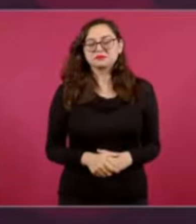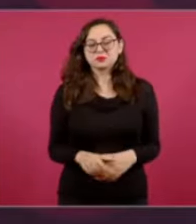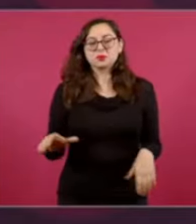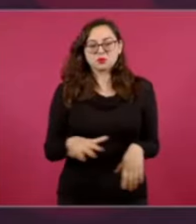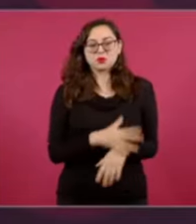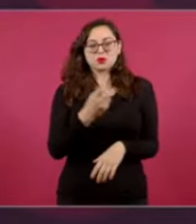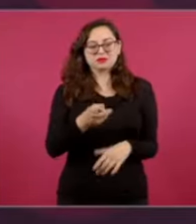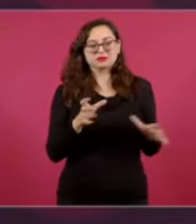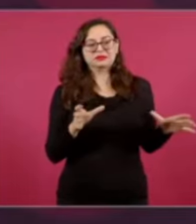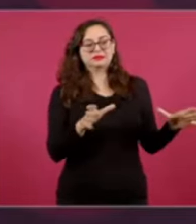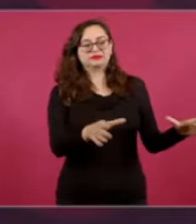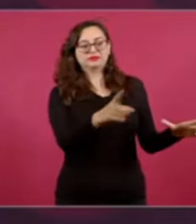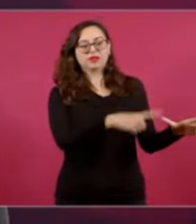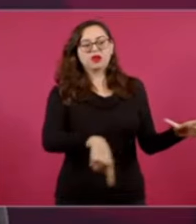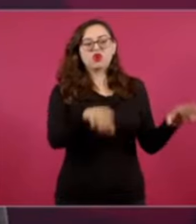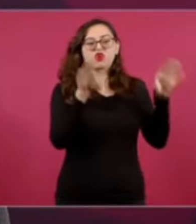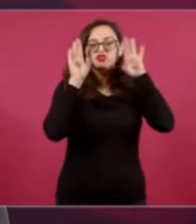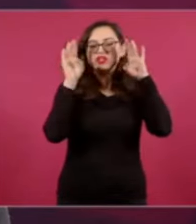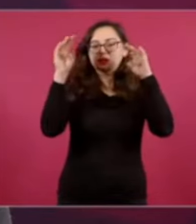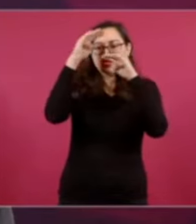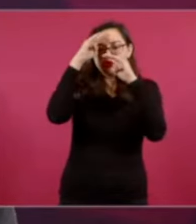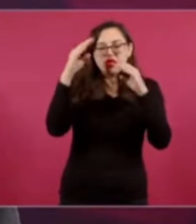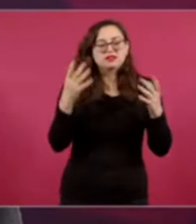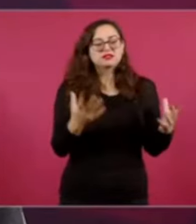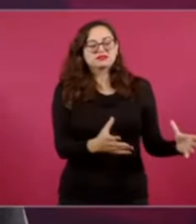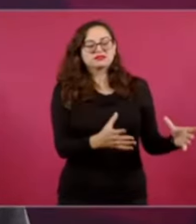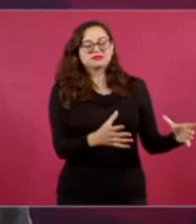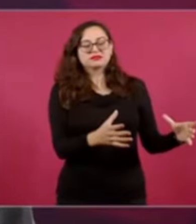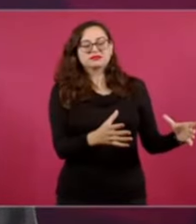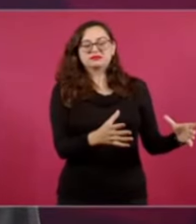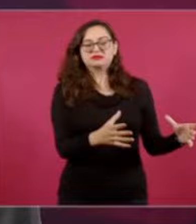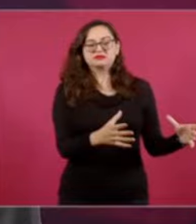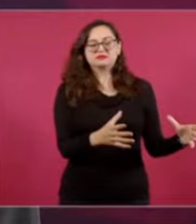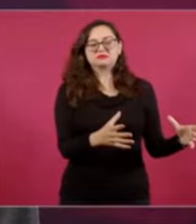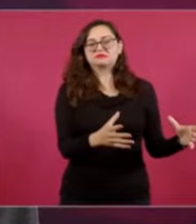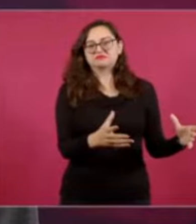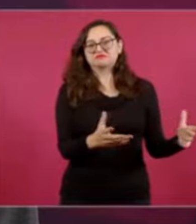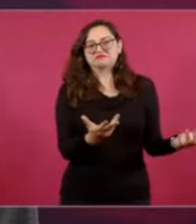porque se lanzan muy fuerte